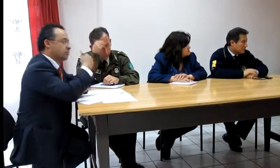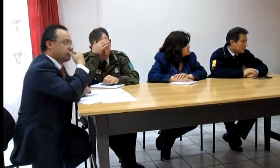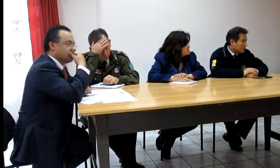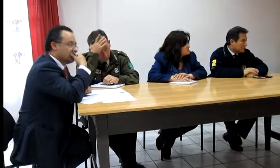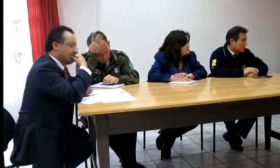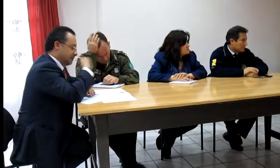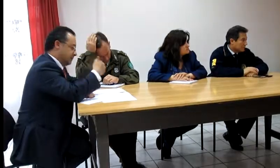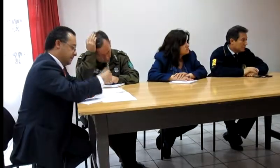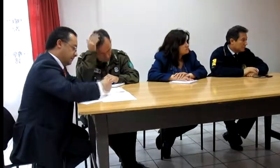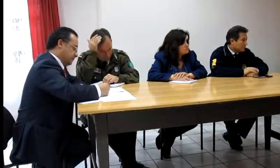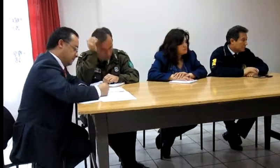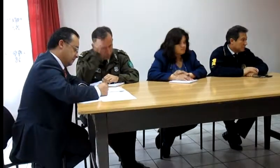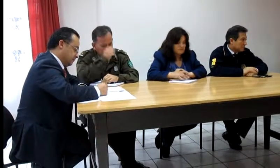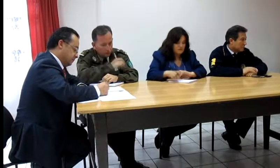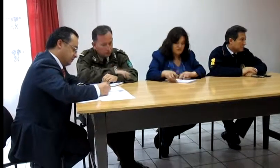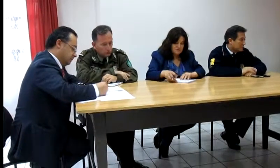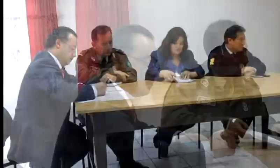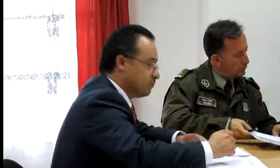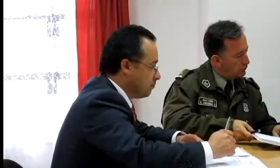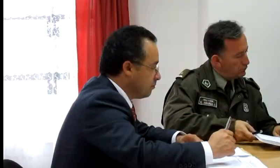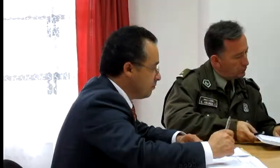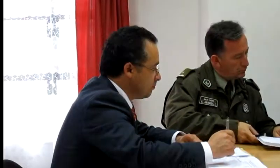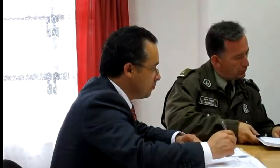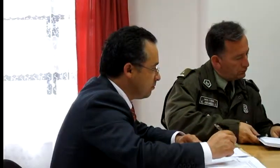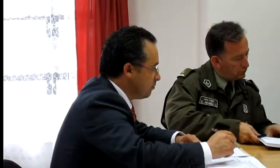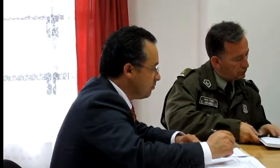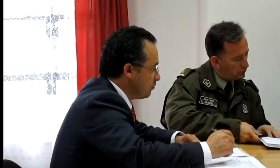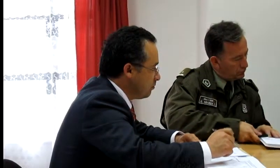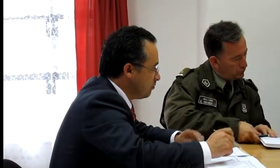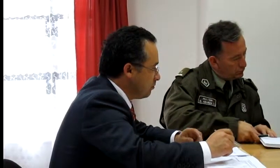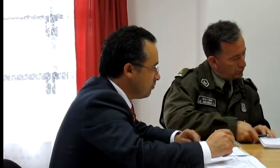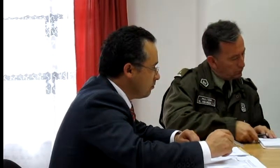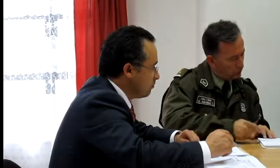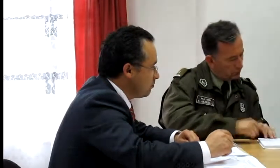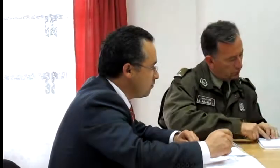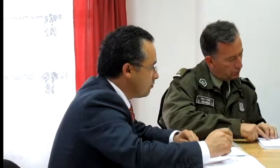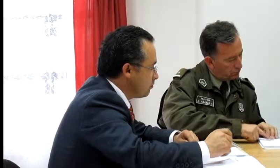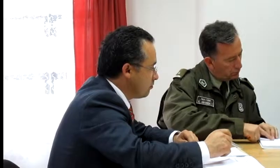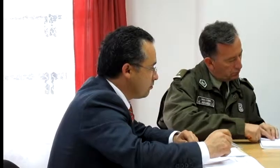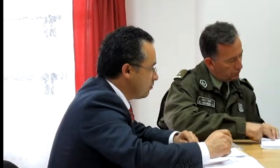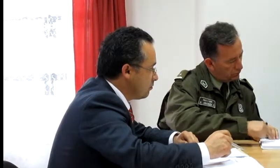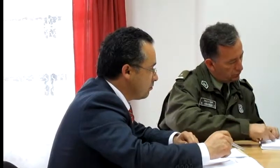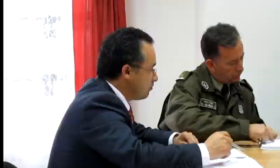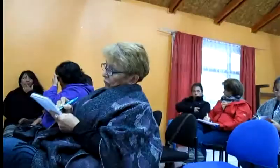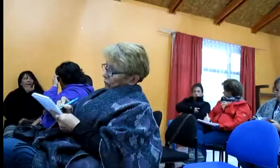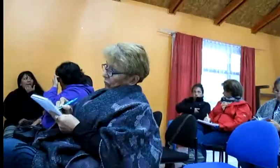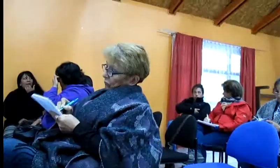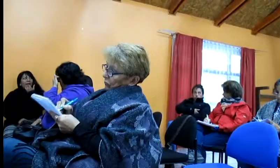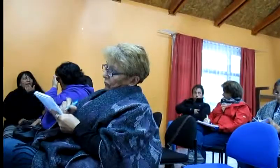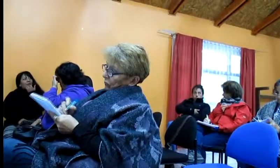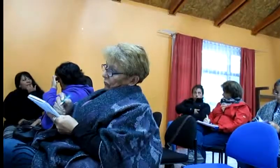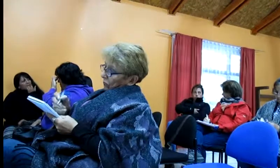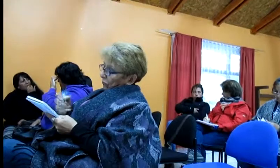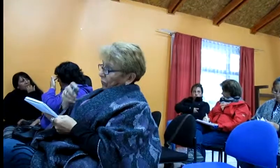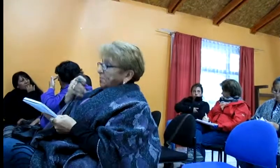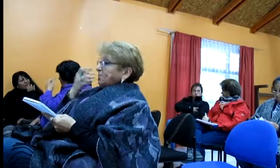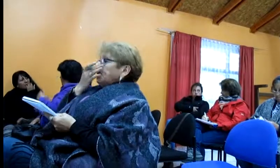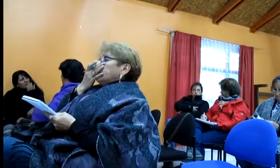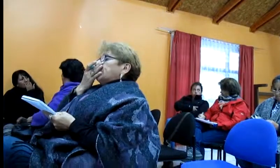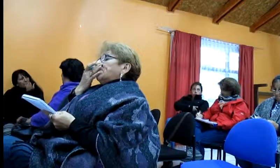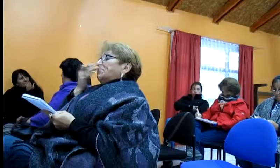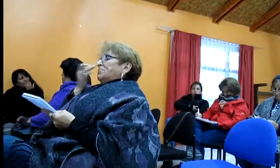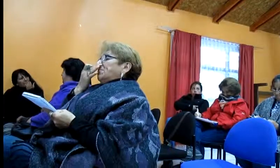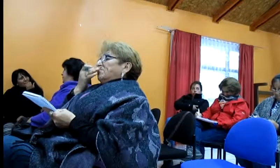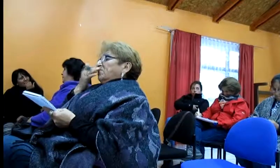carabineros. Y lo que más nos alegró como vecinos es ver que la jefatura, tanto el señor Oviedo como el mayor de carabineros,